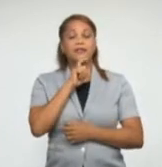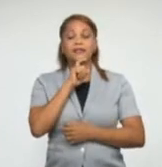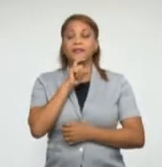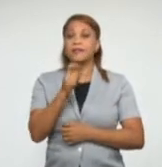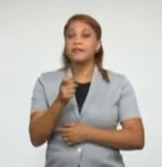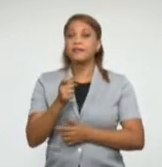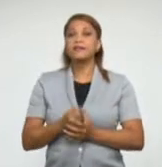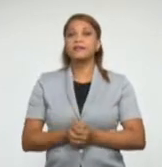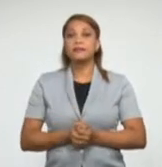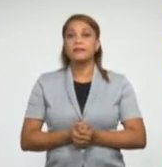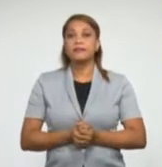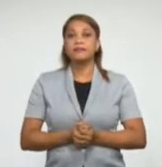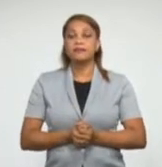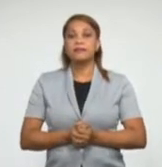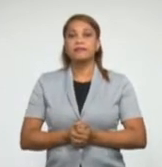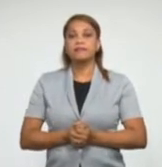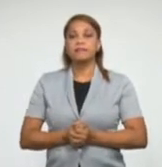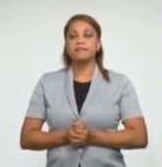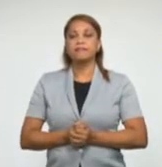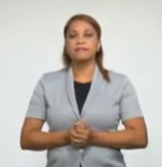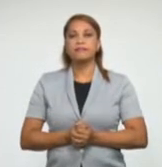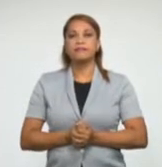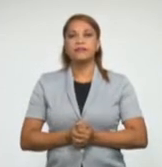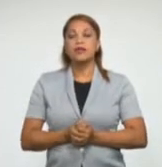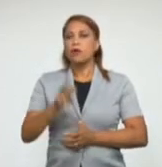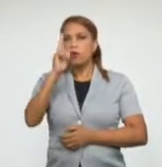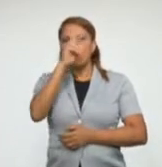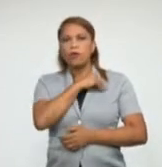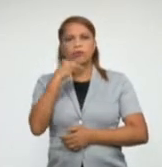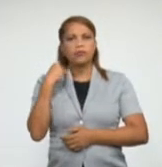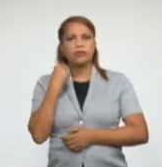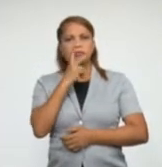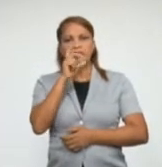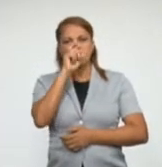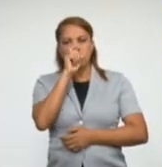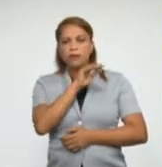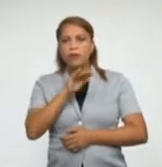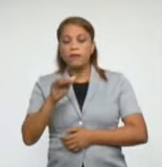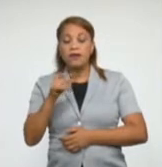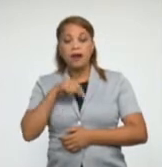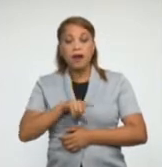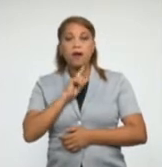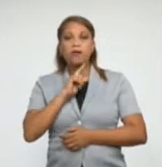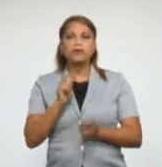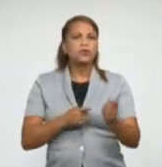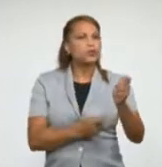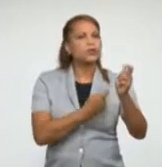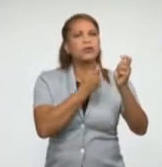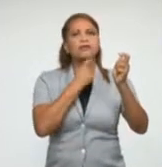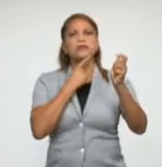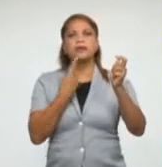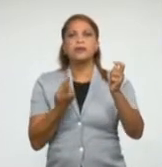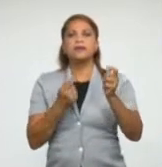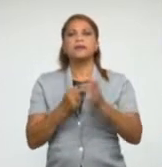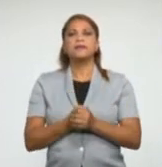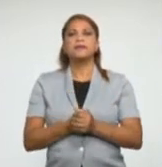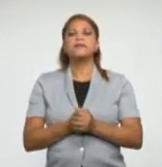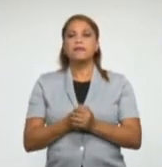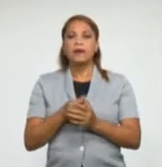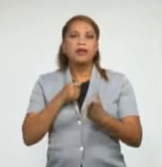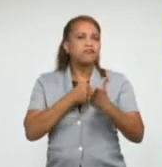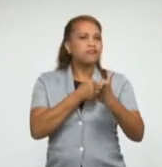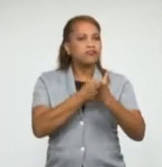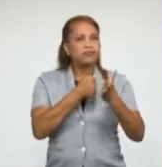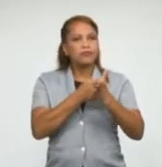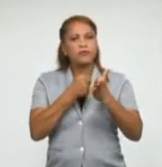y para la pediatría. Pero los neonatólogos en estos momentos están librando igualmente una batalla campal en el enfrentamiento a